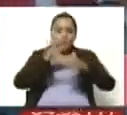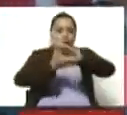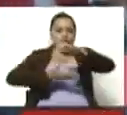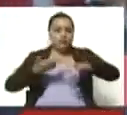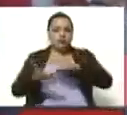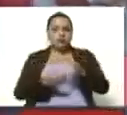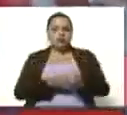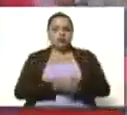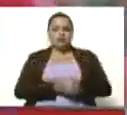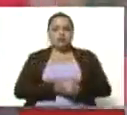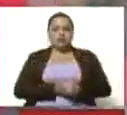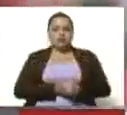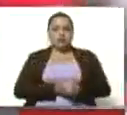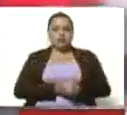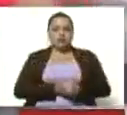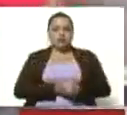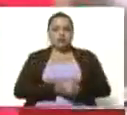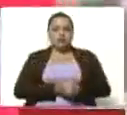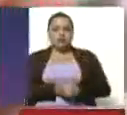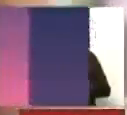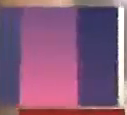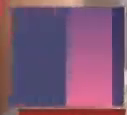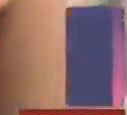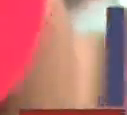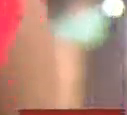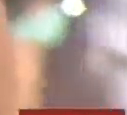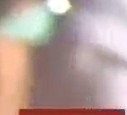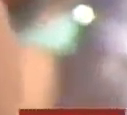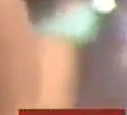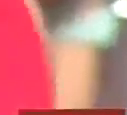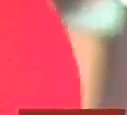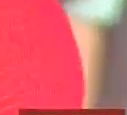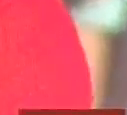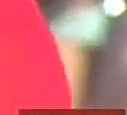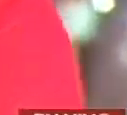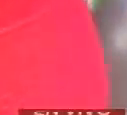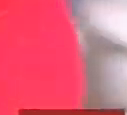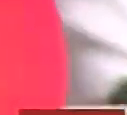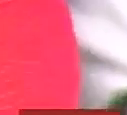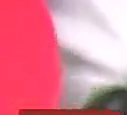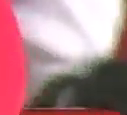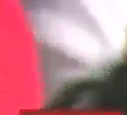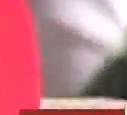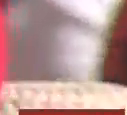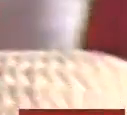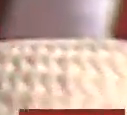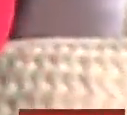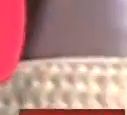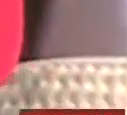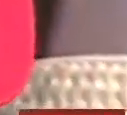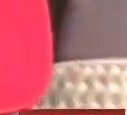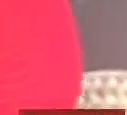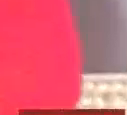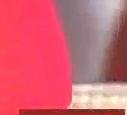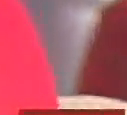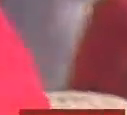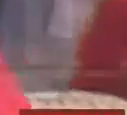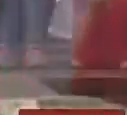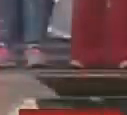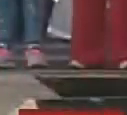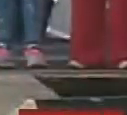el partido de primero orientando al pueblo acompañando al pueblo diciéndole al